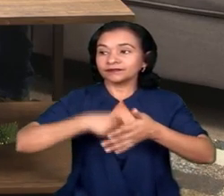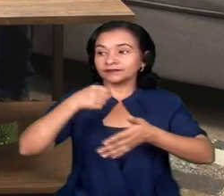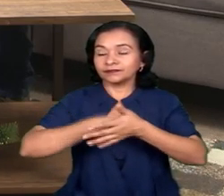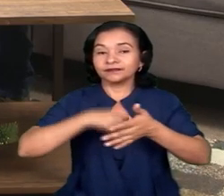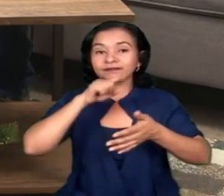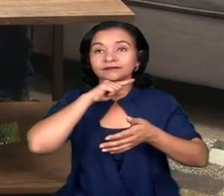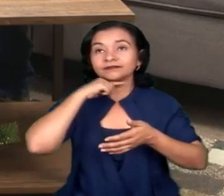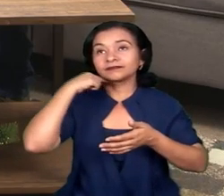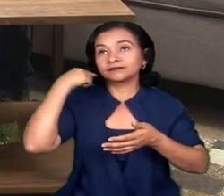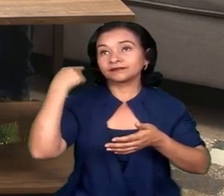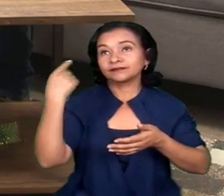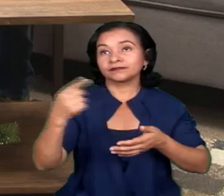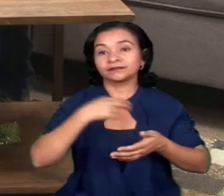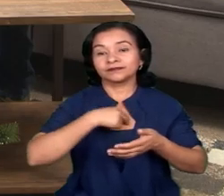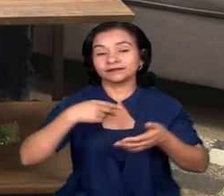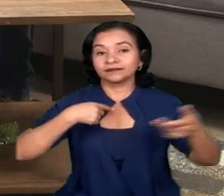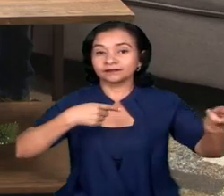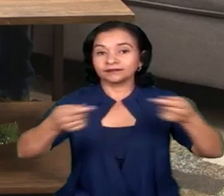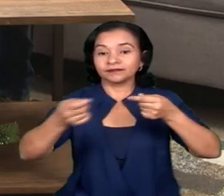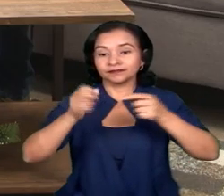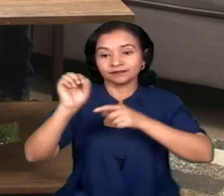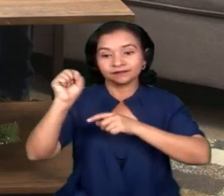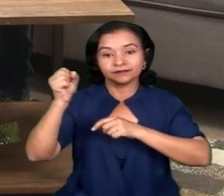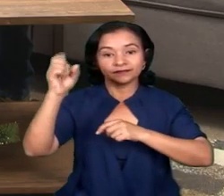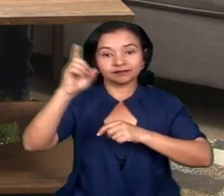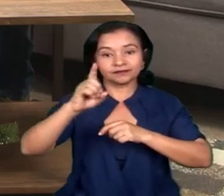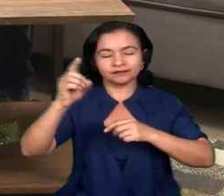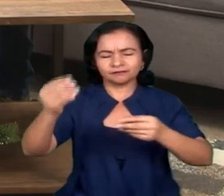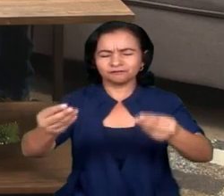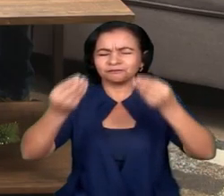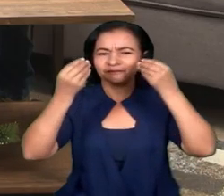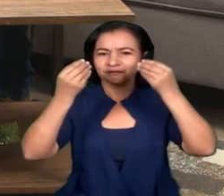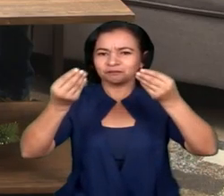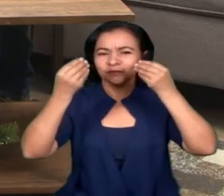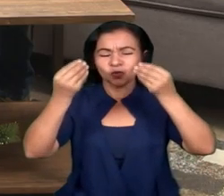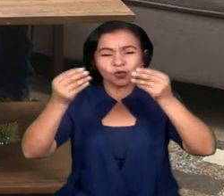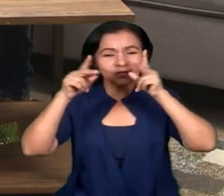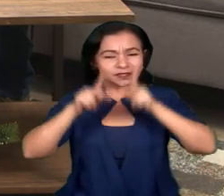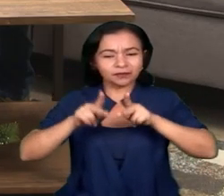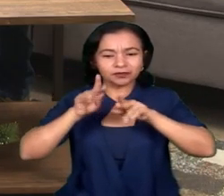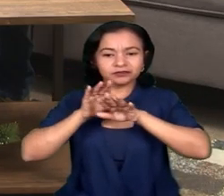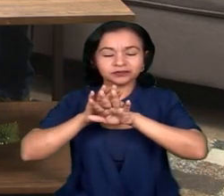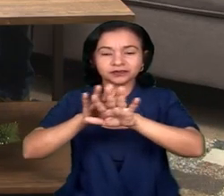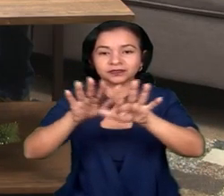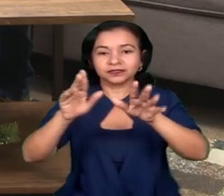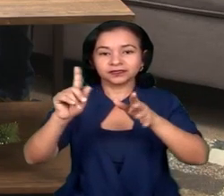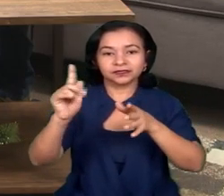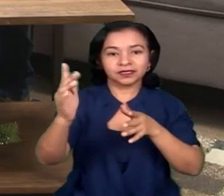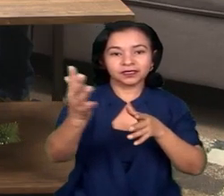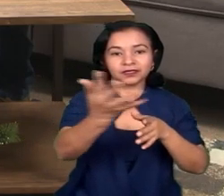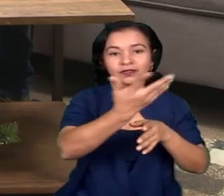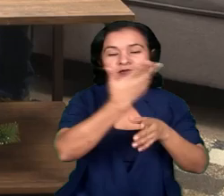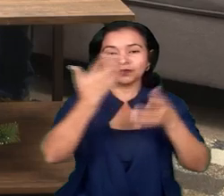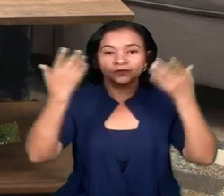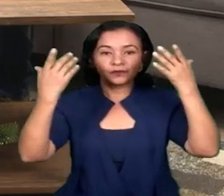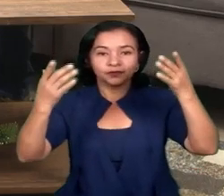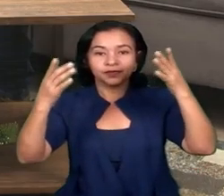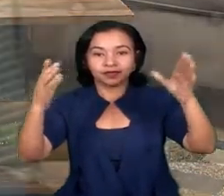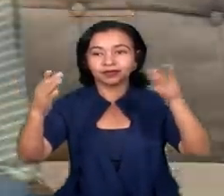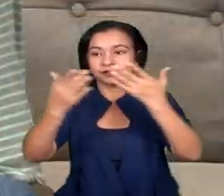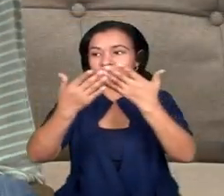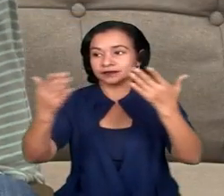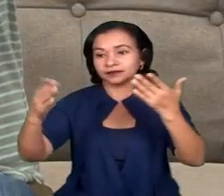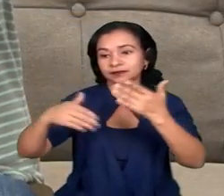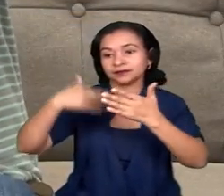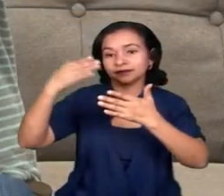realidad cuando vimos el comercio este fin de semana lleno al reventar, y las promociones en todo lo que son los electrodomésticos, que están en el